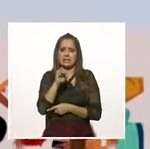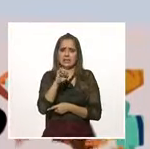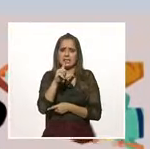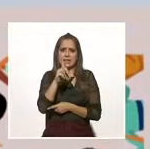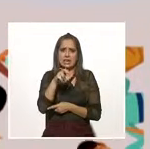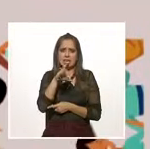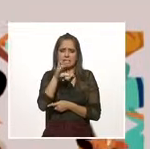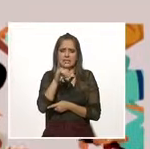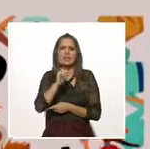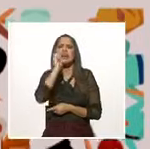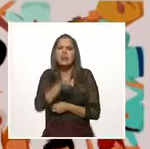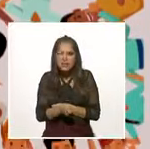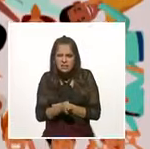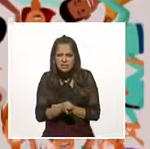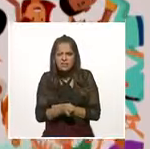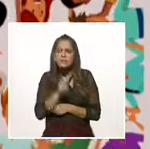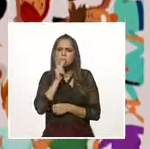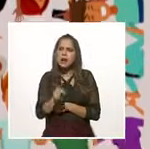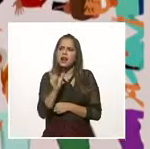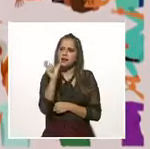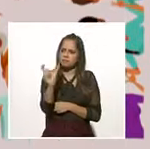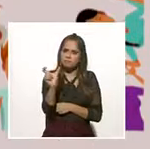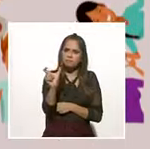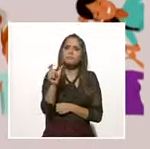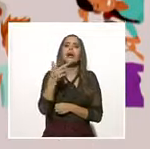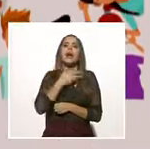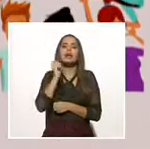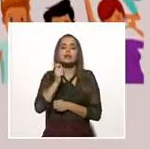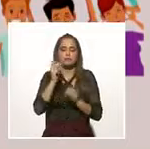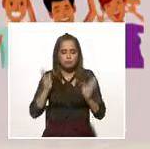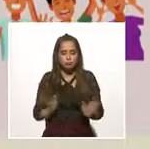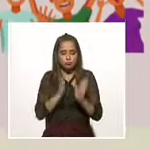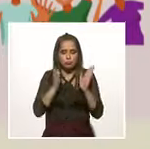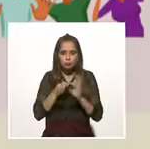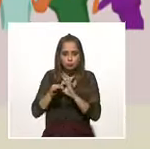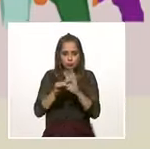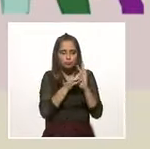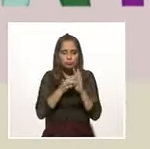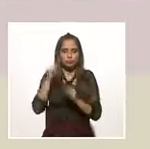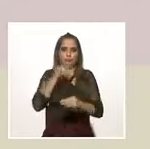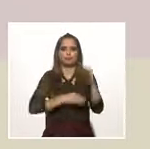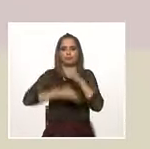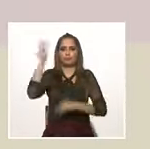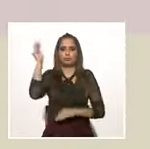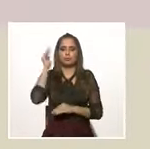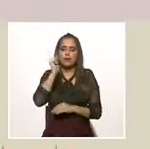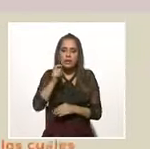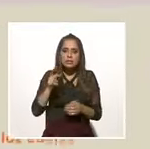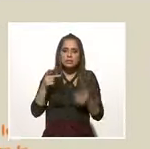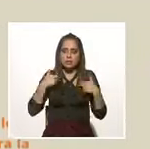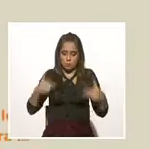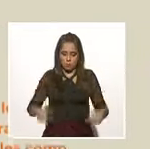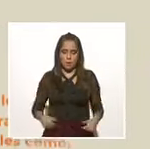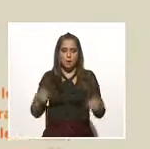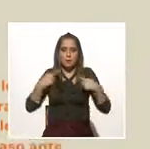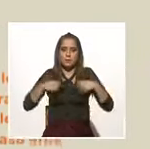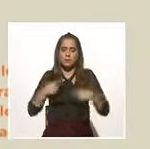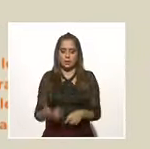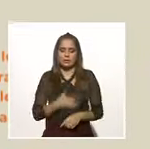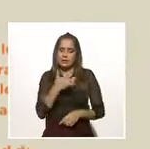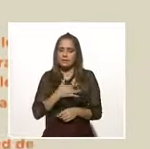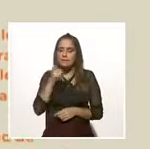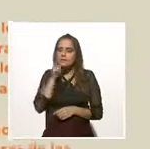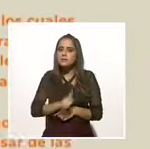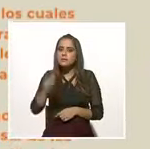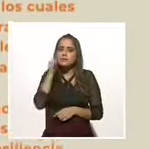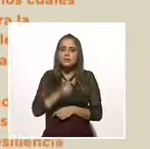estamos refiriéndonos a un término de homeostasis en el ser humano, una condición natural en nuestra especie que se